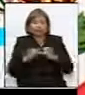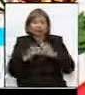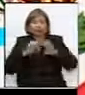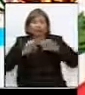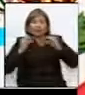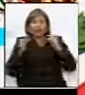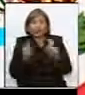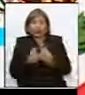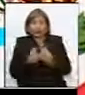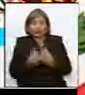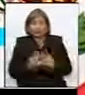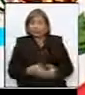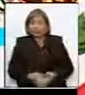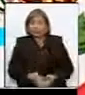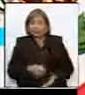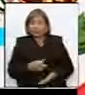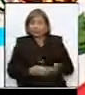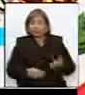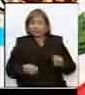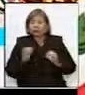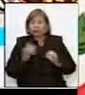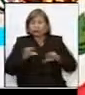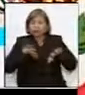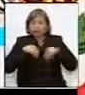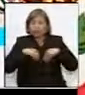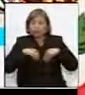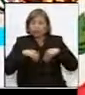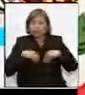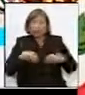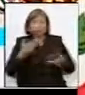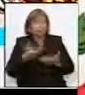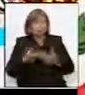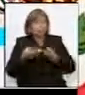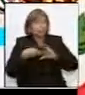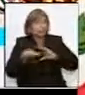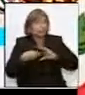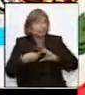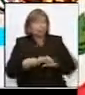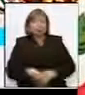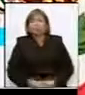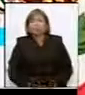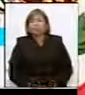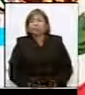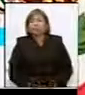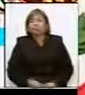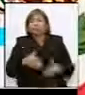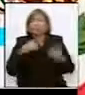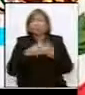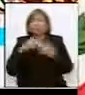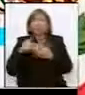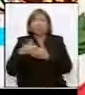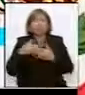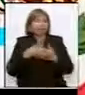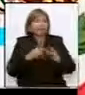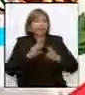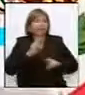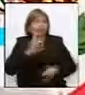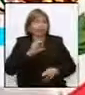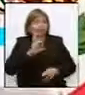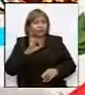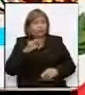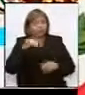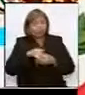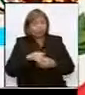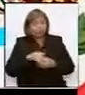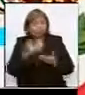bancada afecten la lucha contra la corrupción, bloqueen las reformas